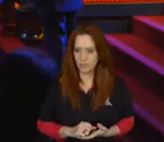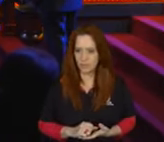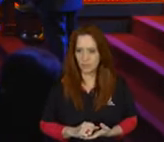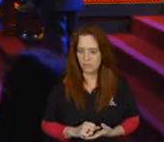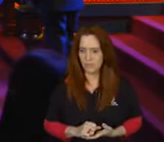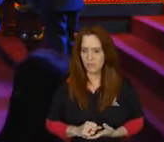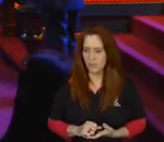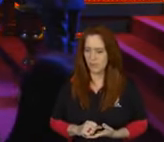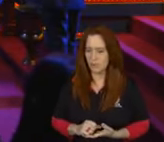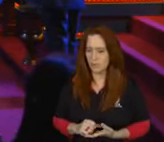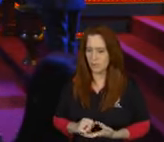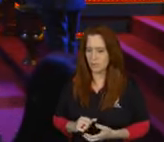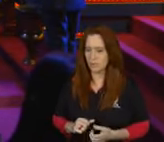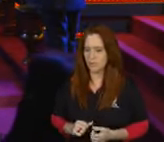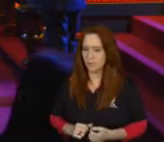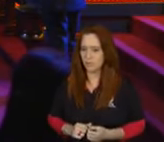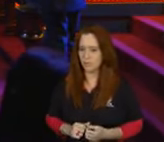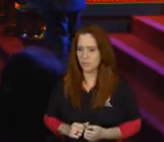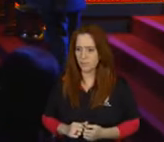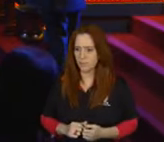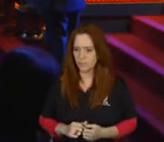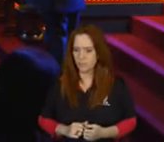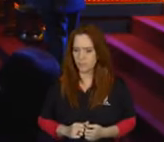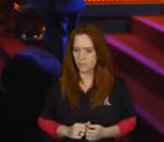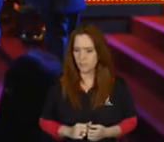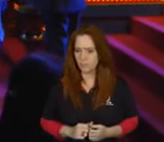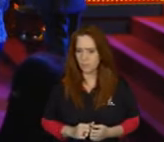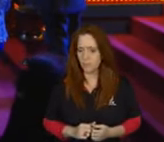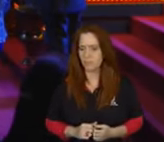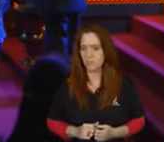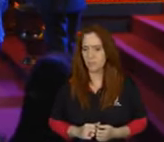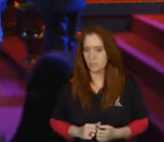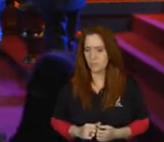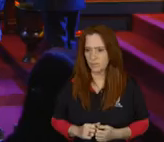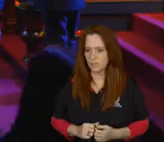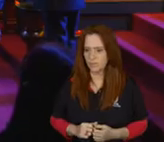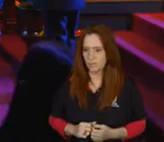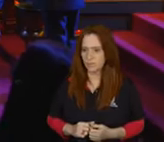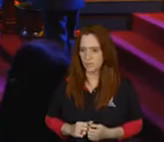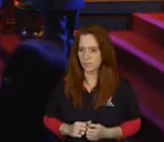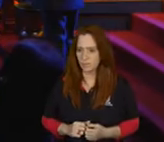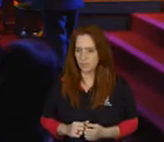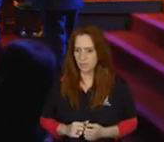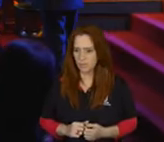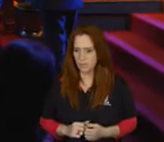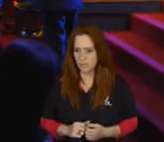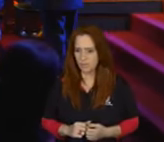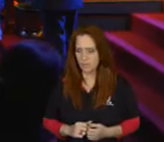Lleno del Espíritu Santo, lleno del Espíritu Santo, más, más, más,